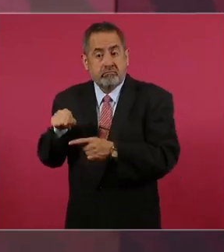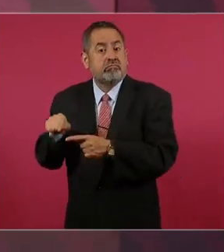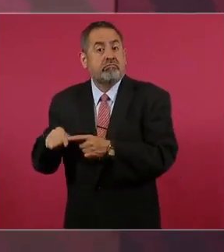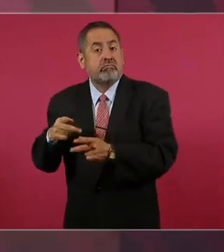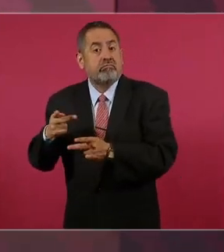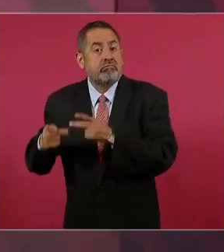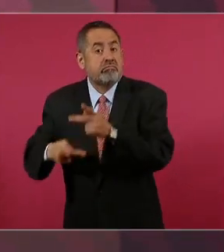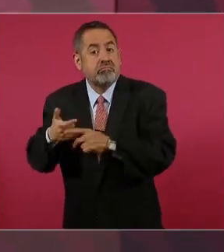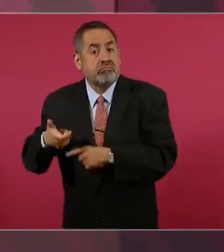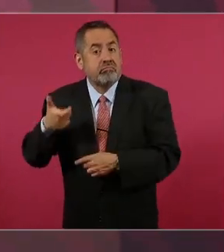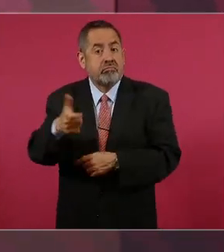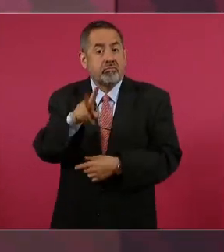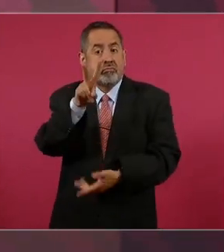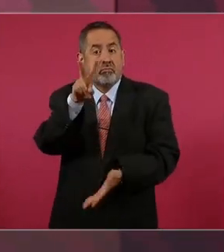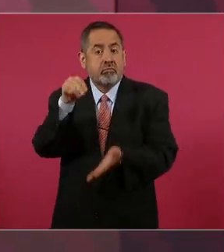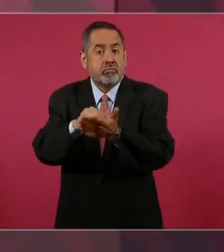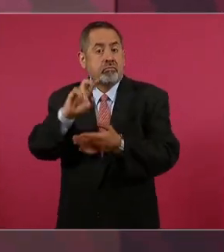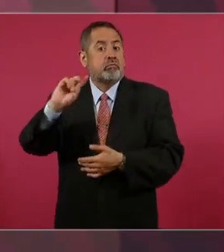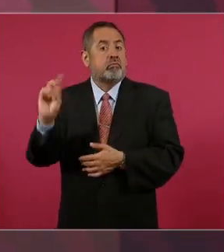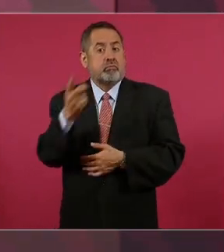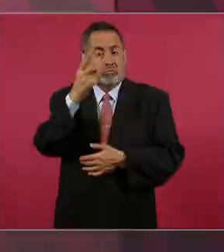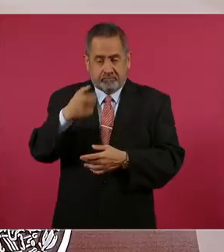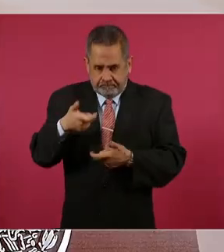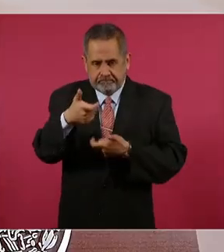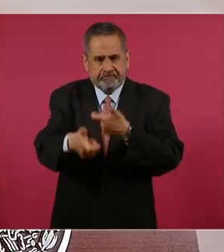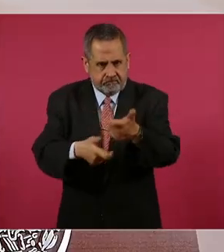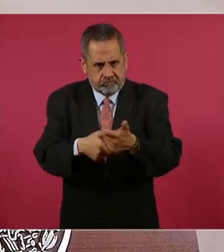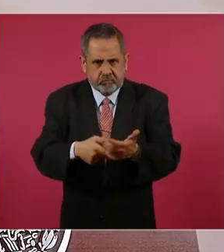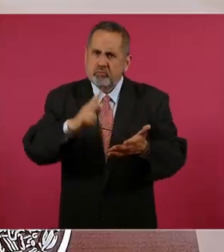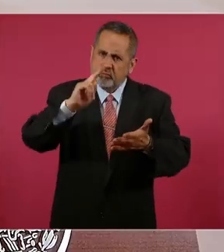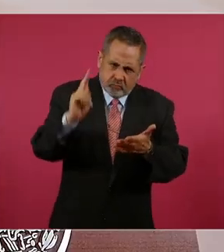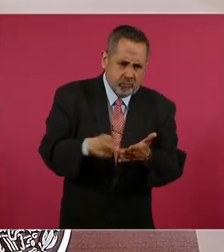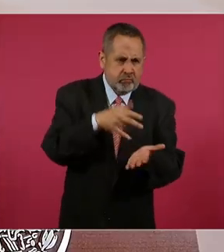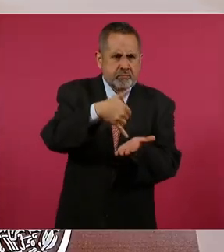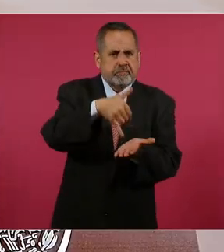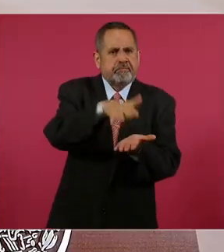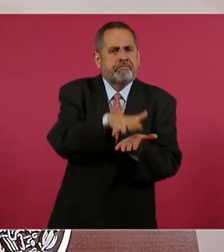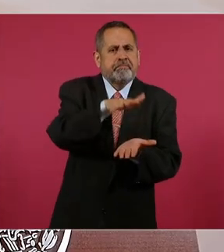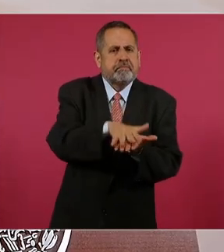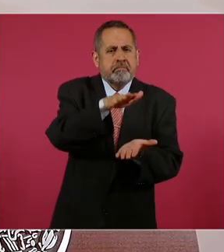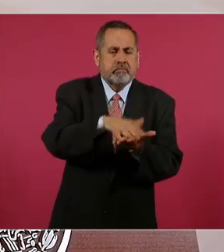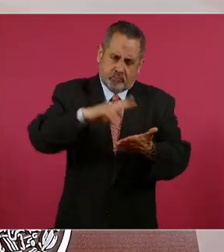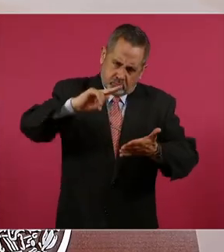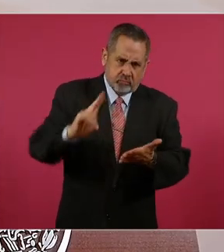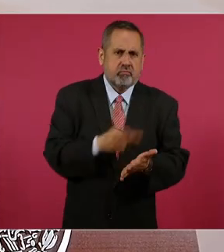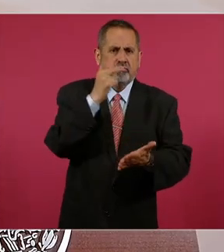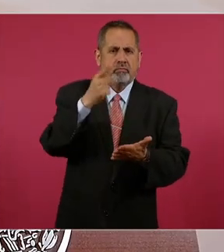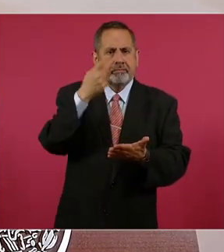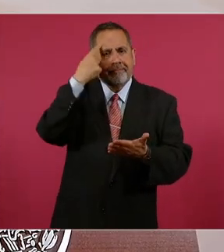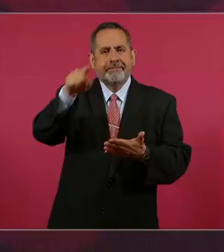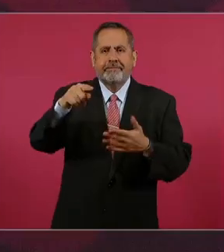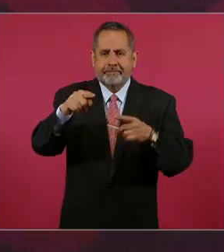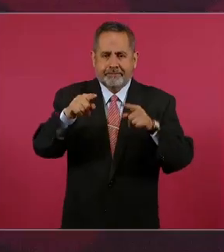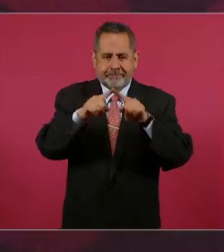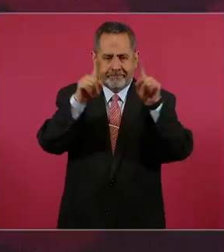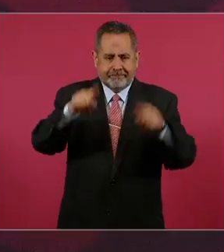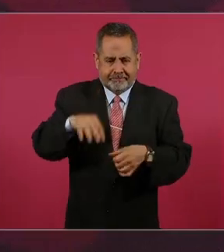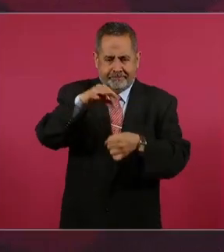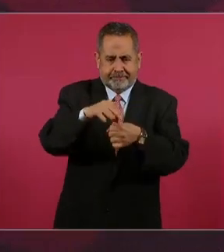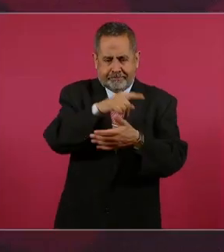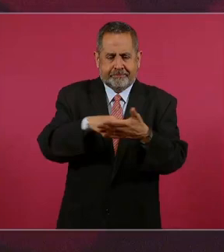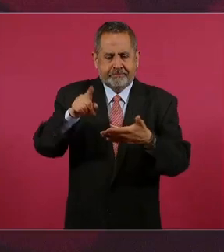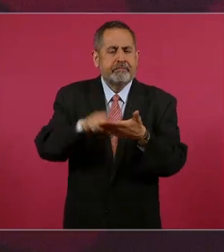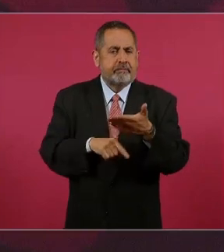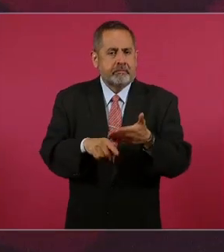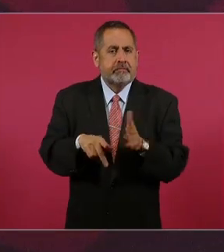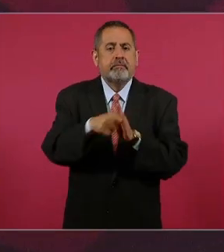dólares para ayudar a que volviera a imprimirse ahora en San Antonio, Texas,